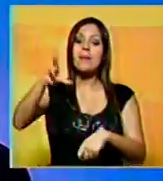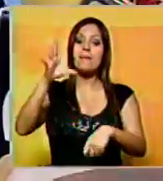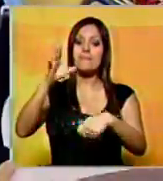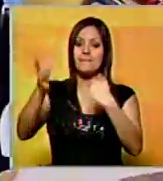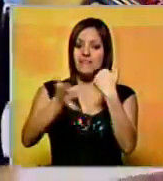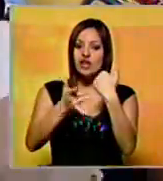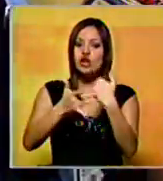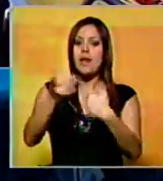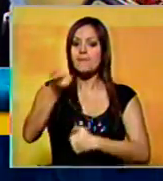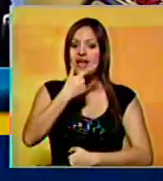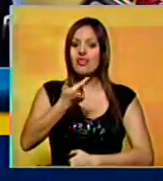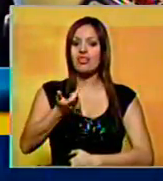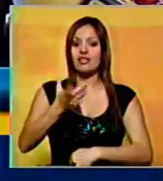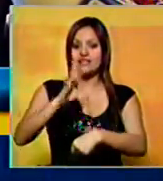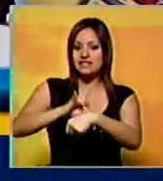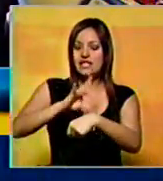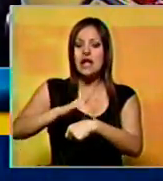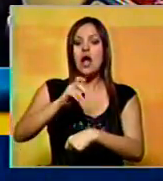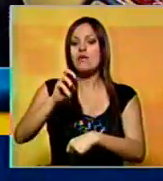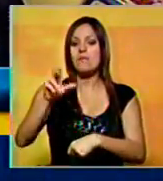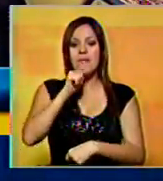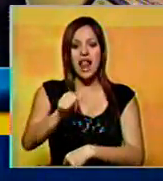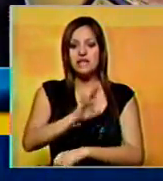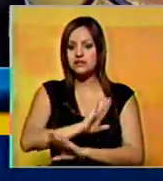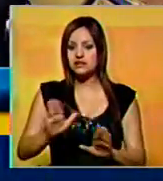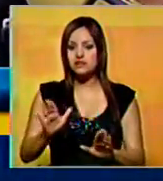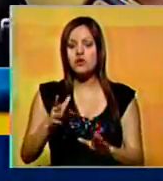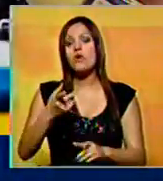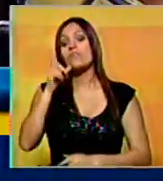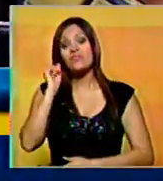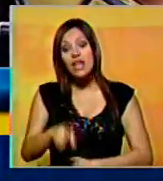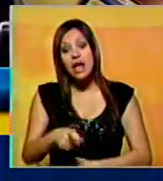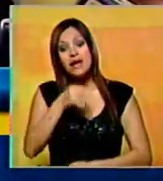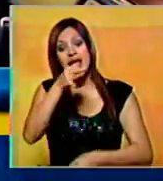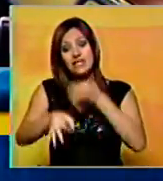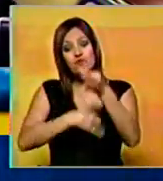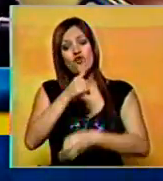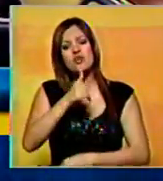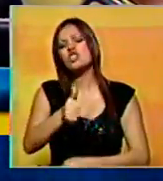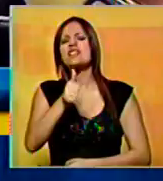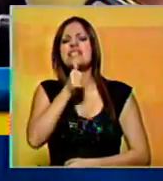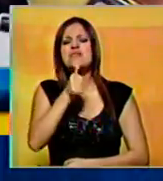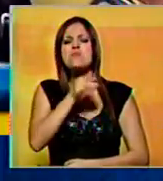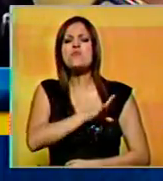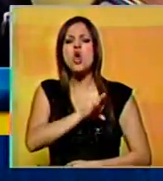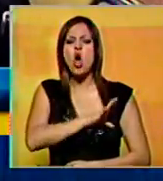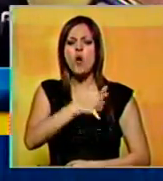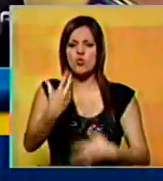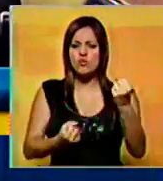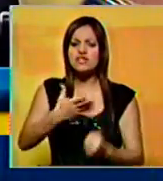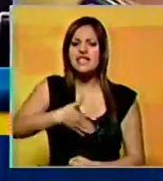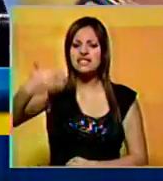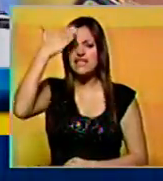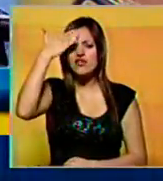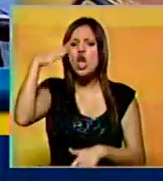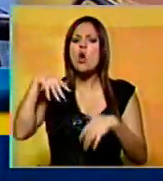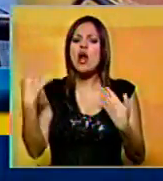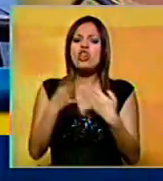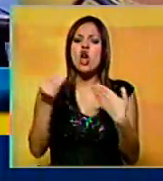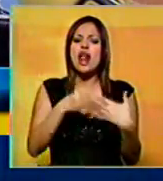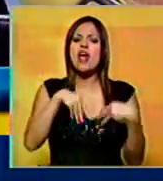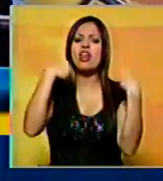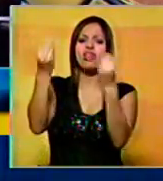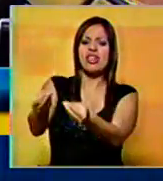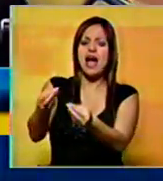estado Patiño explicó que es necesario que se de detalle a quienes pertenecían dichos containers y cuántas Divisas fueron